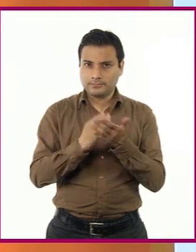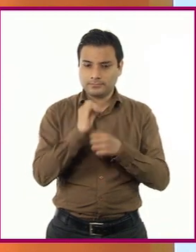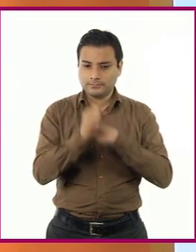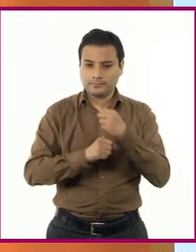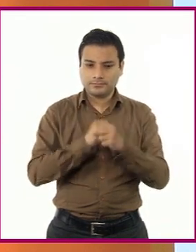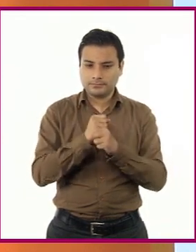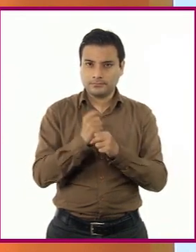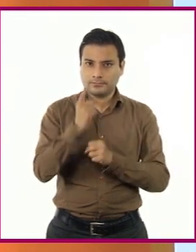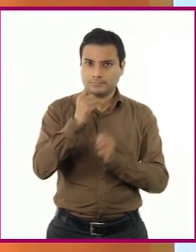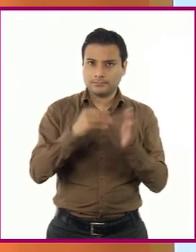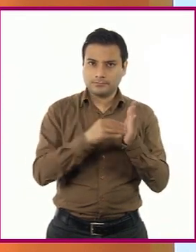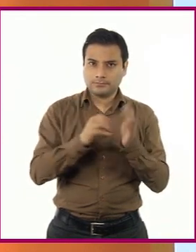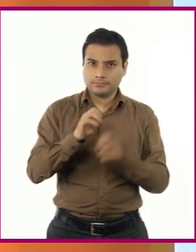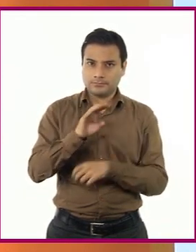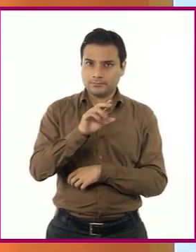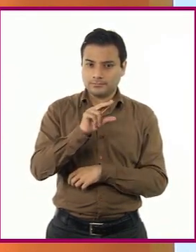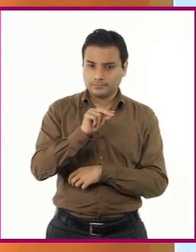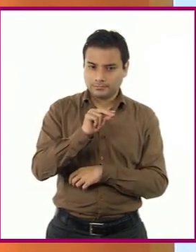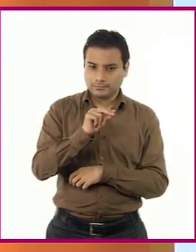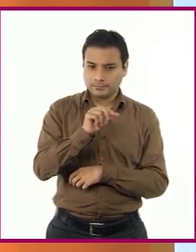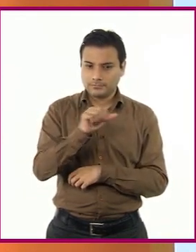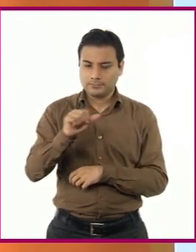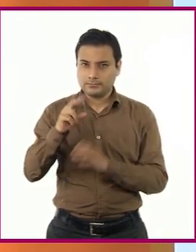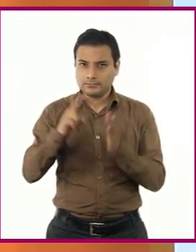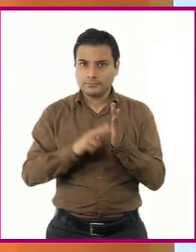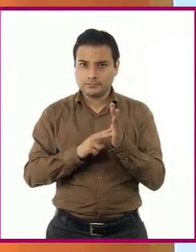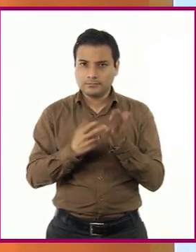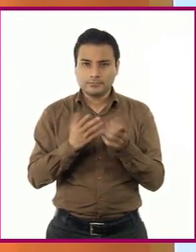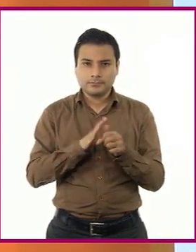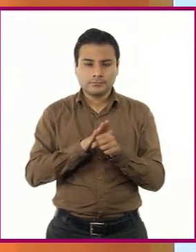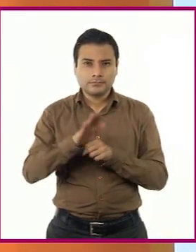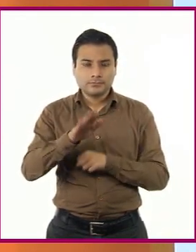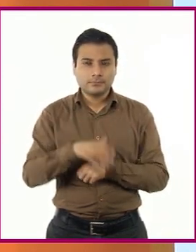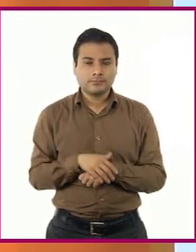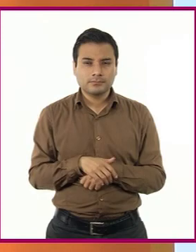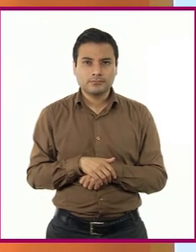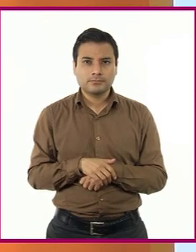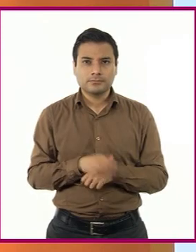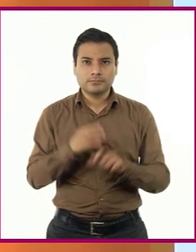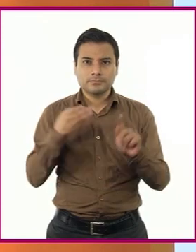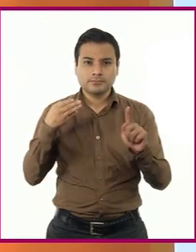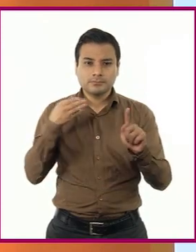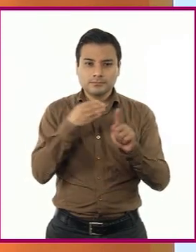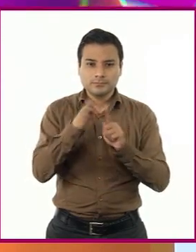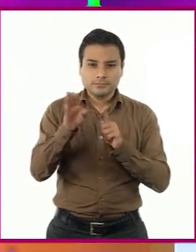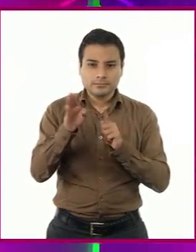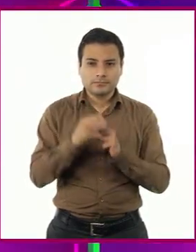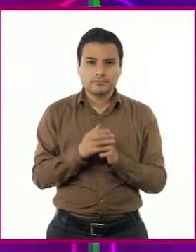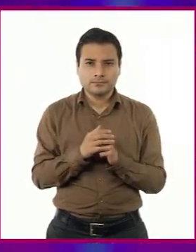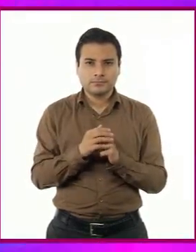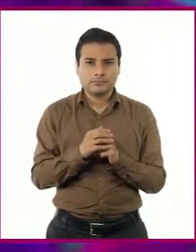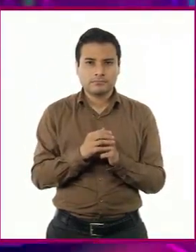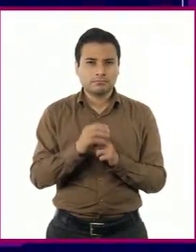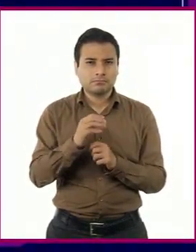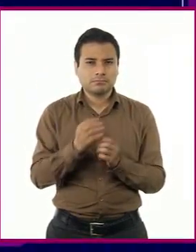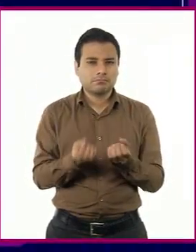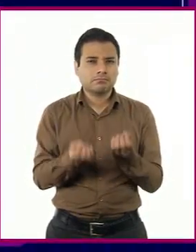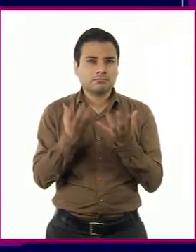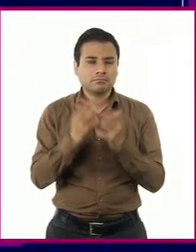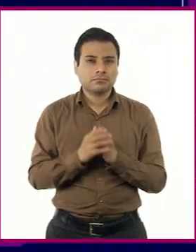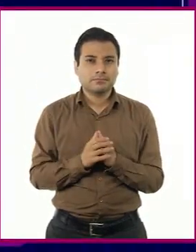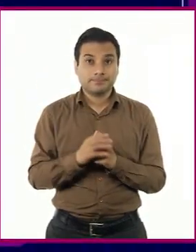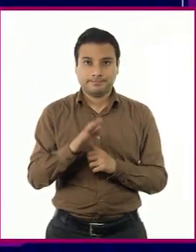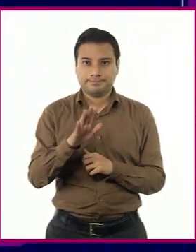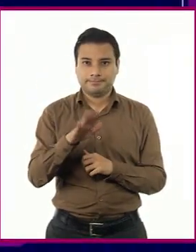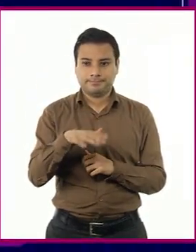a la primera década del 2000? ¿Y cuál es la desviación media de estos datos?